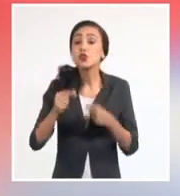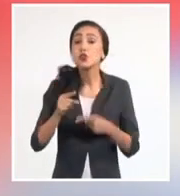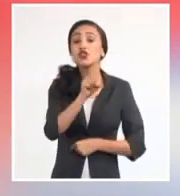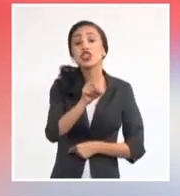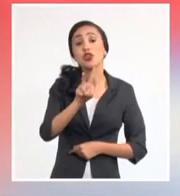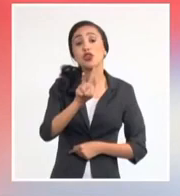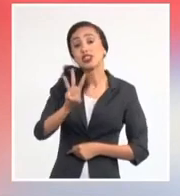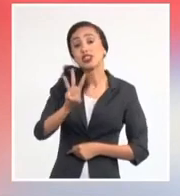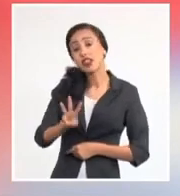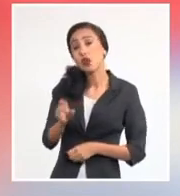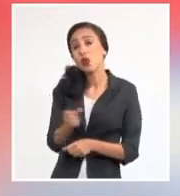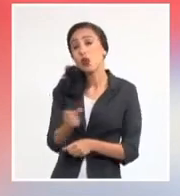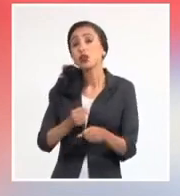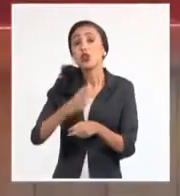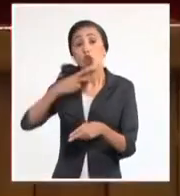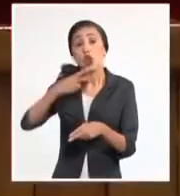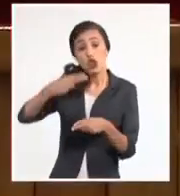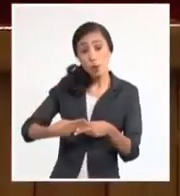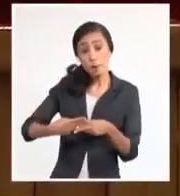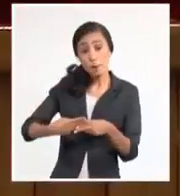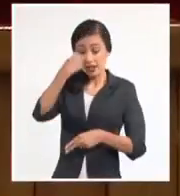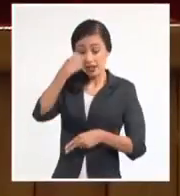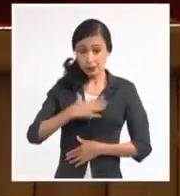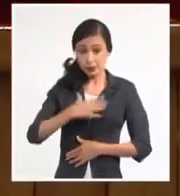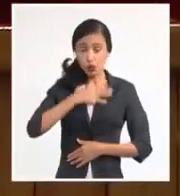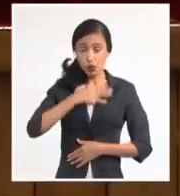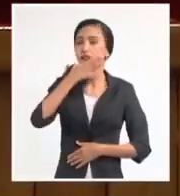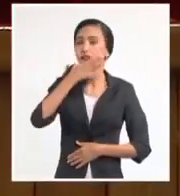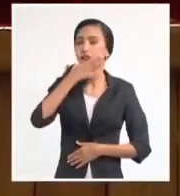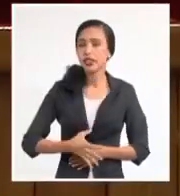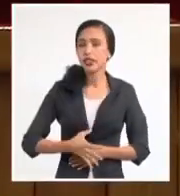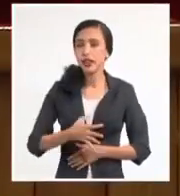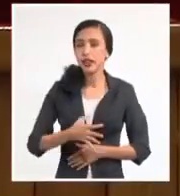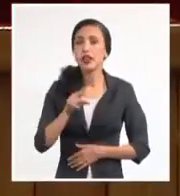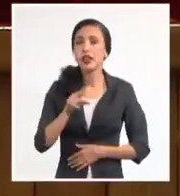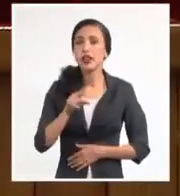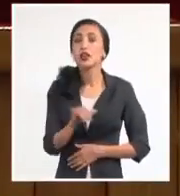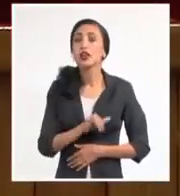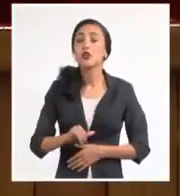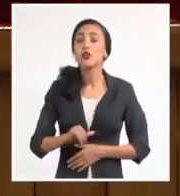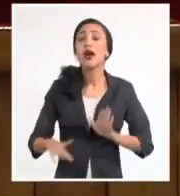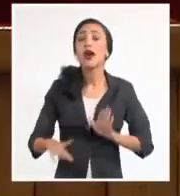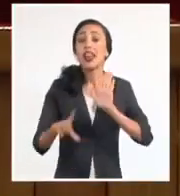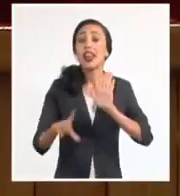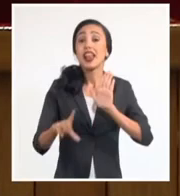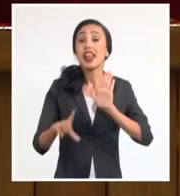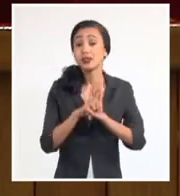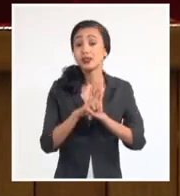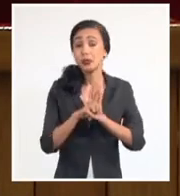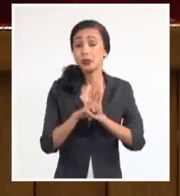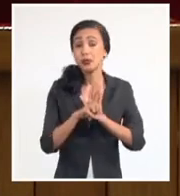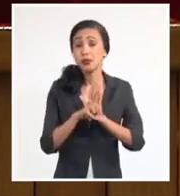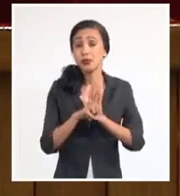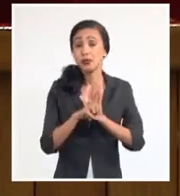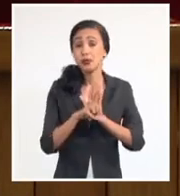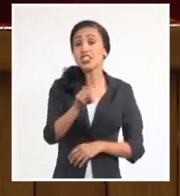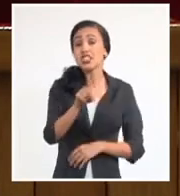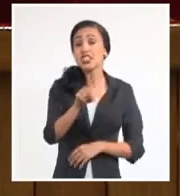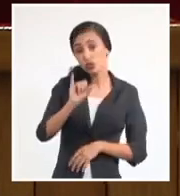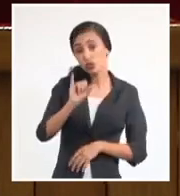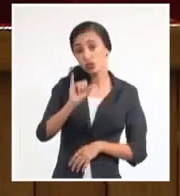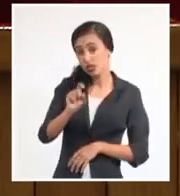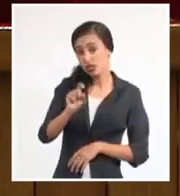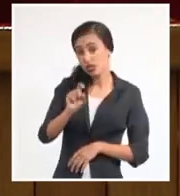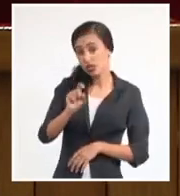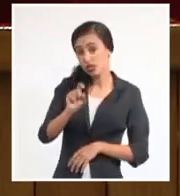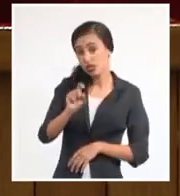del nombre y la figura del comandante en jefe Fidel Castro Ruz y el decreto presidencial 161, mediante el